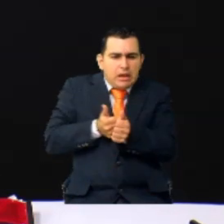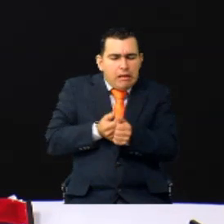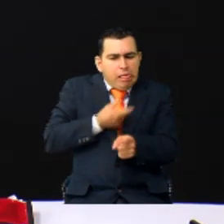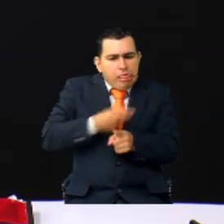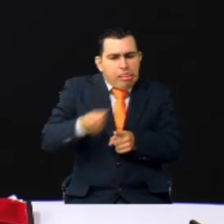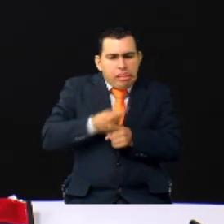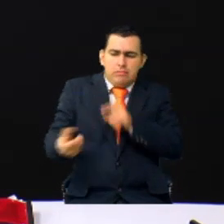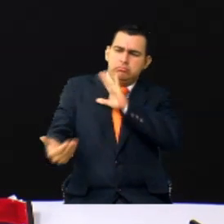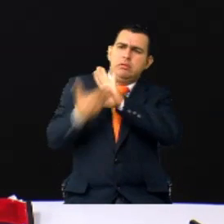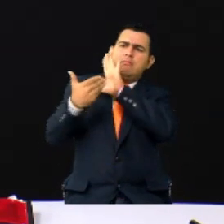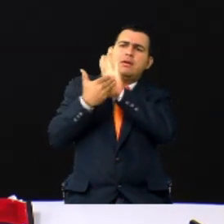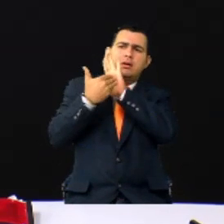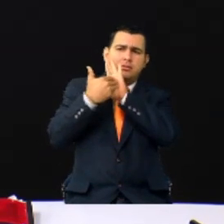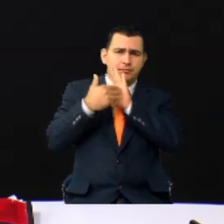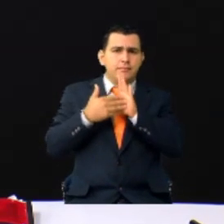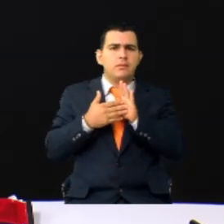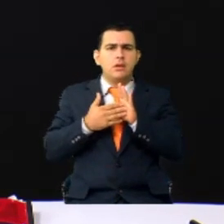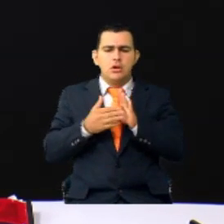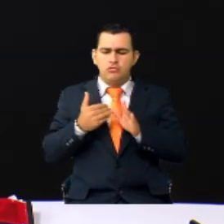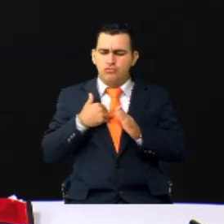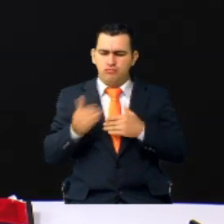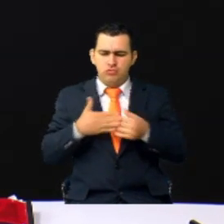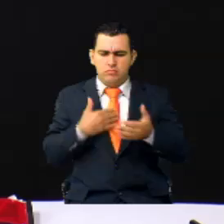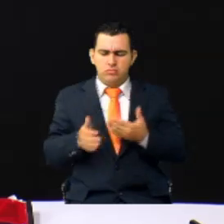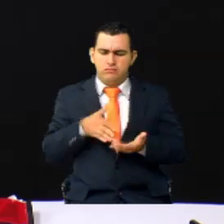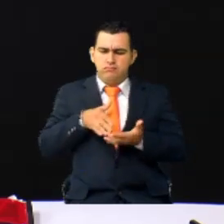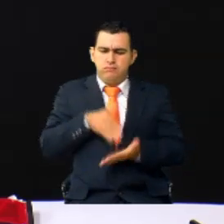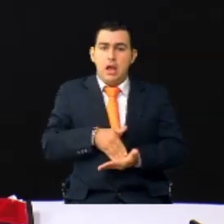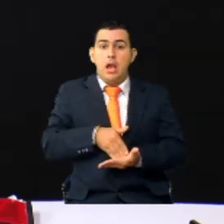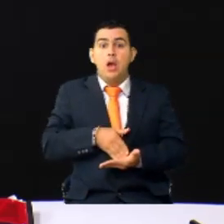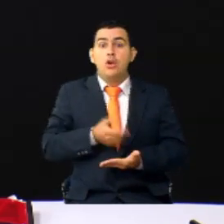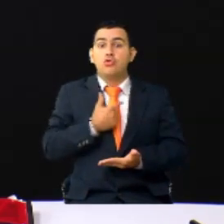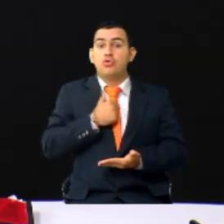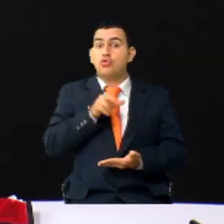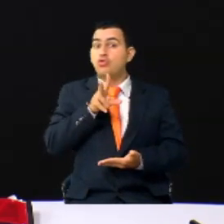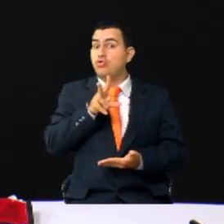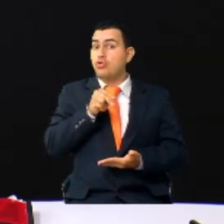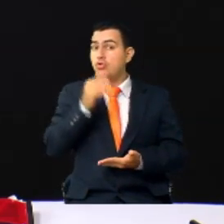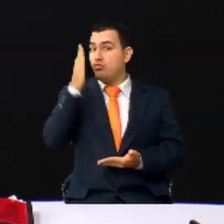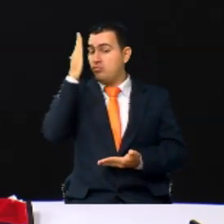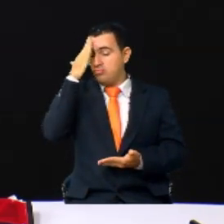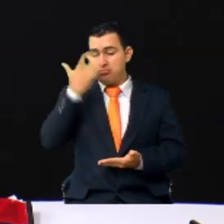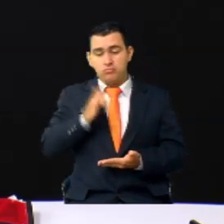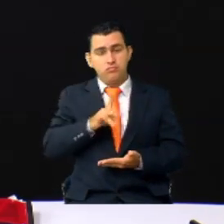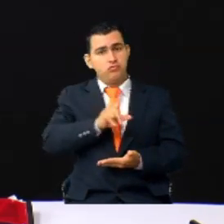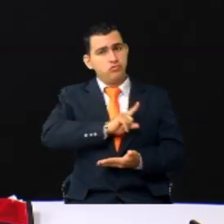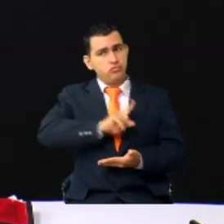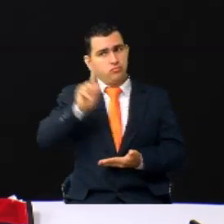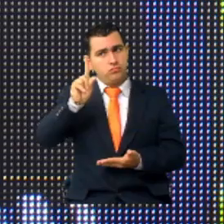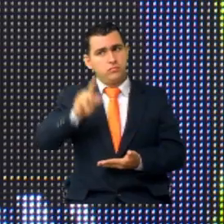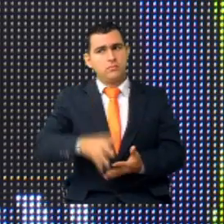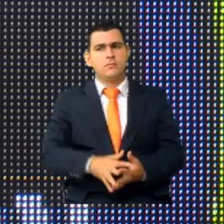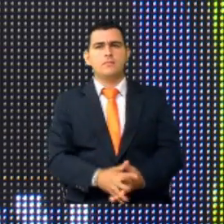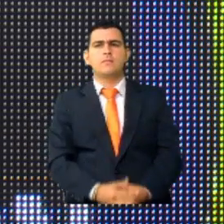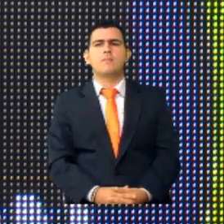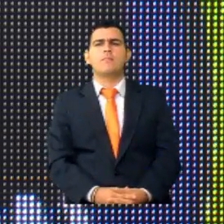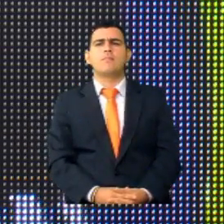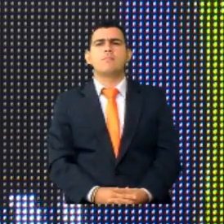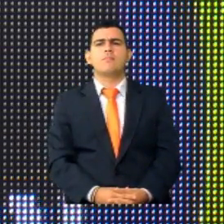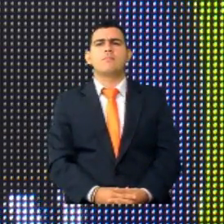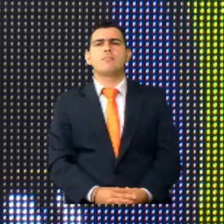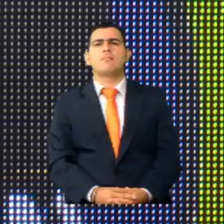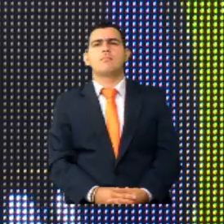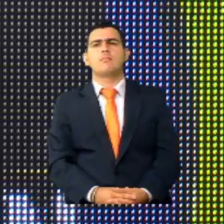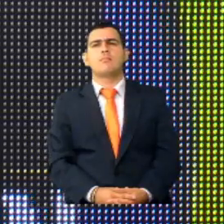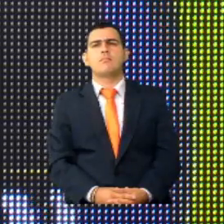intenciones? Me reafirmo en eso, que no seré marioneta ni títere de nadie. Es el turno